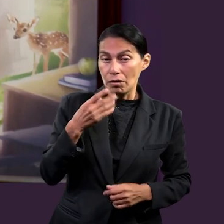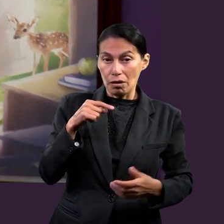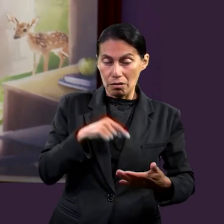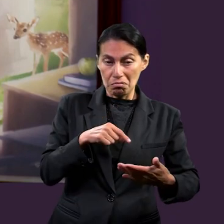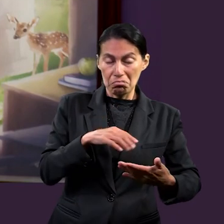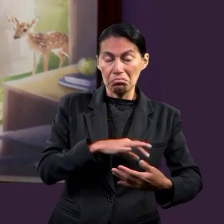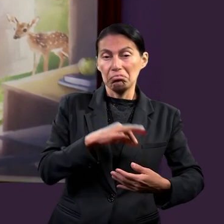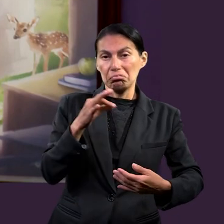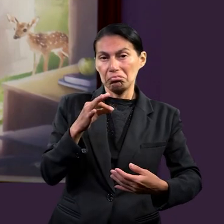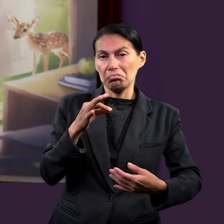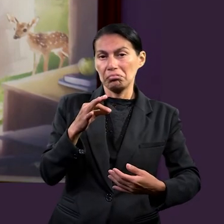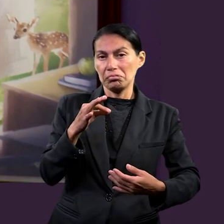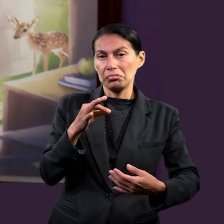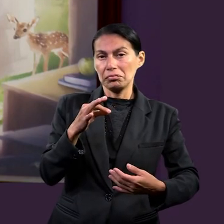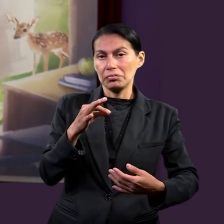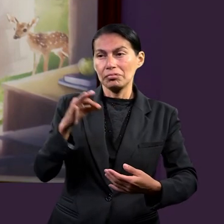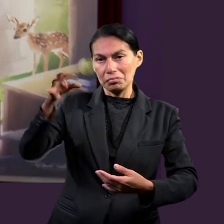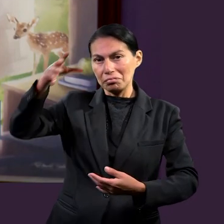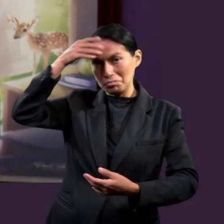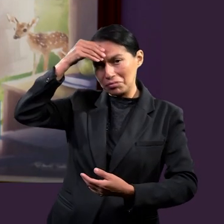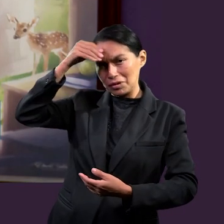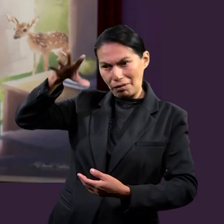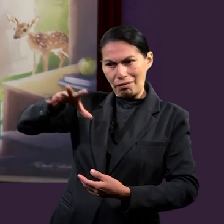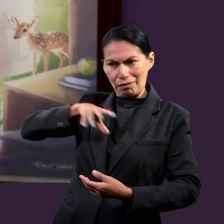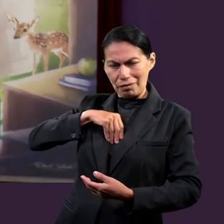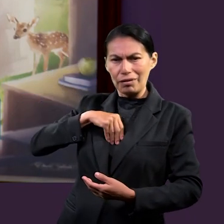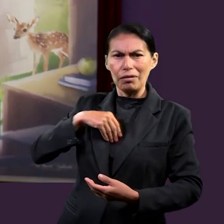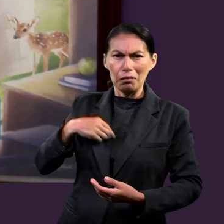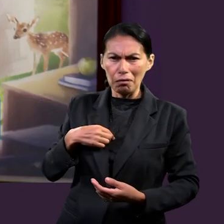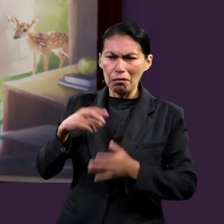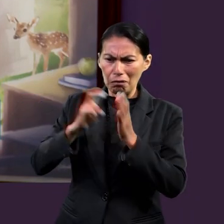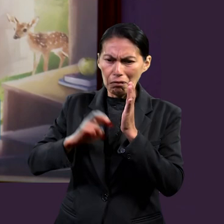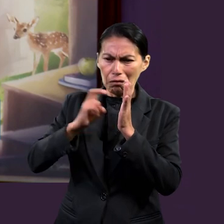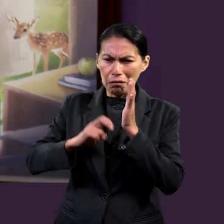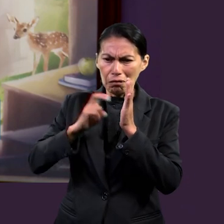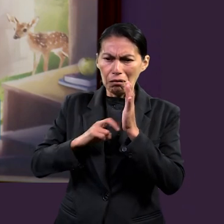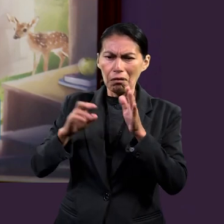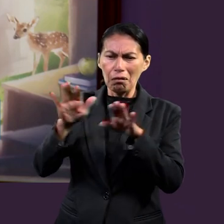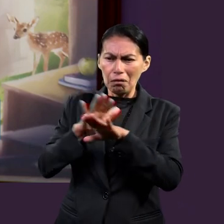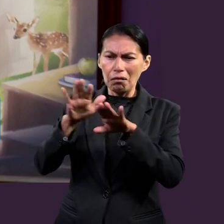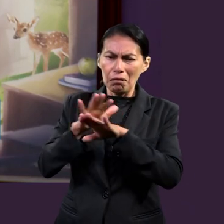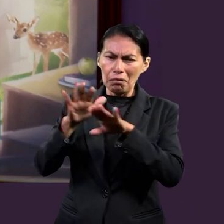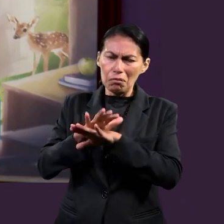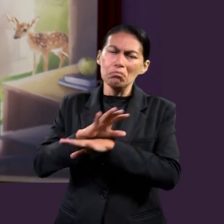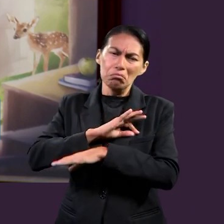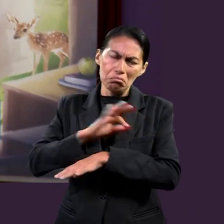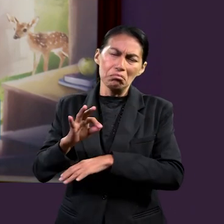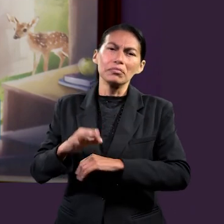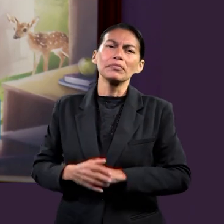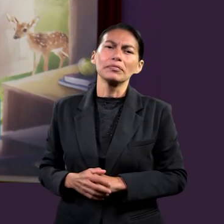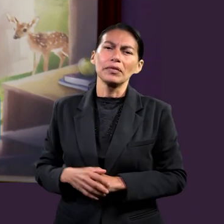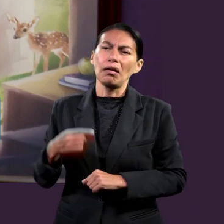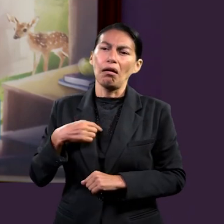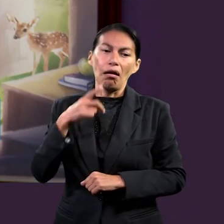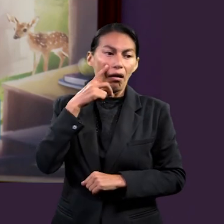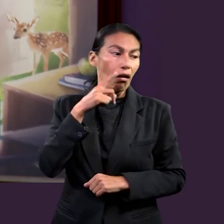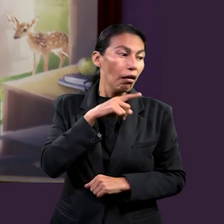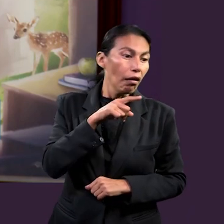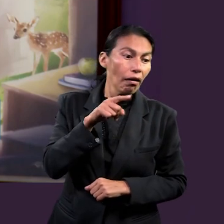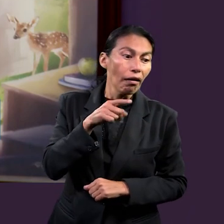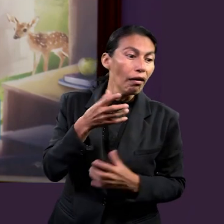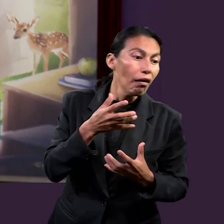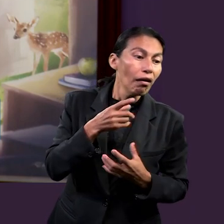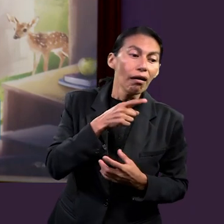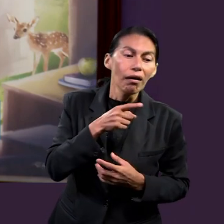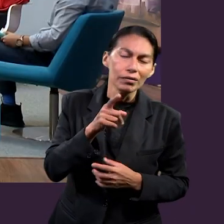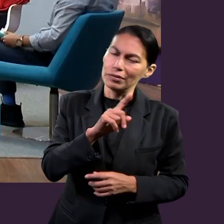nos está compartiendo la Biblia. Y pues, si hay algo que cambiar, pues hacerlo conforme a lo que dice la Biblia, ¿no? Y no